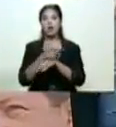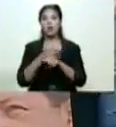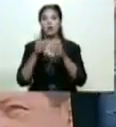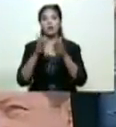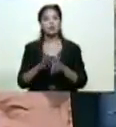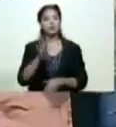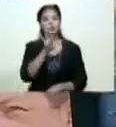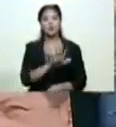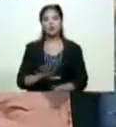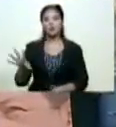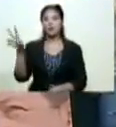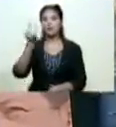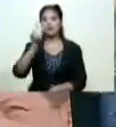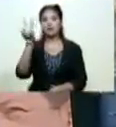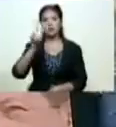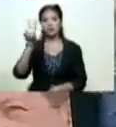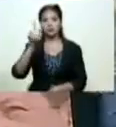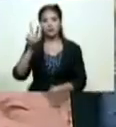del país.